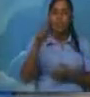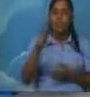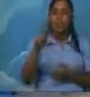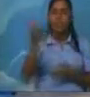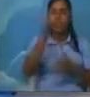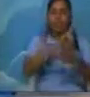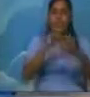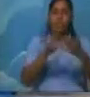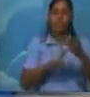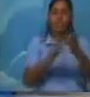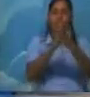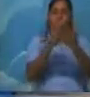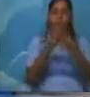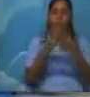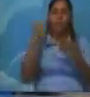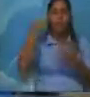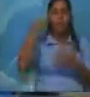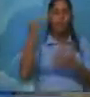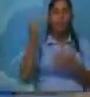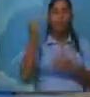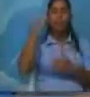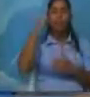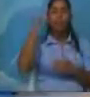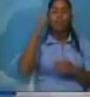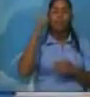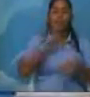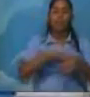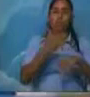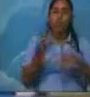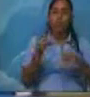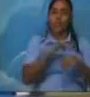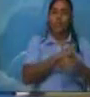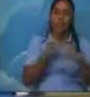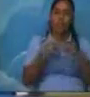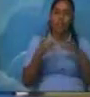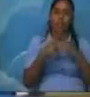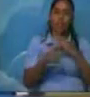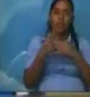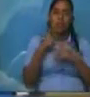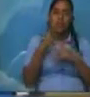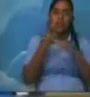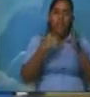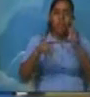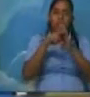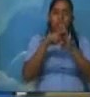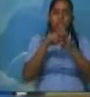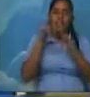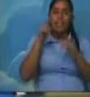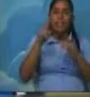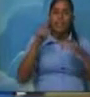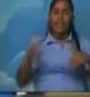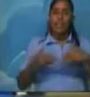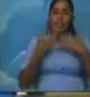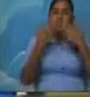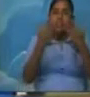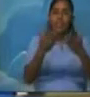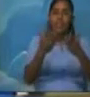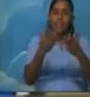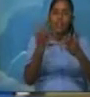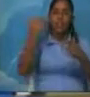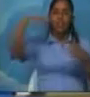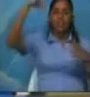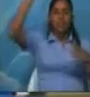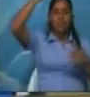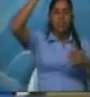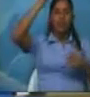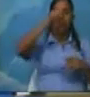leer la palabra para saber el porqué de las cosas diga conmigo él entregará sus Reyes en